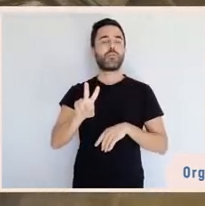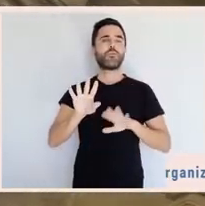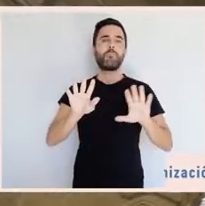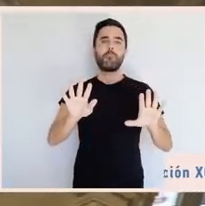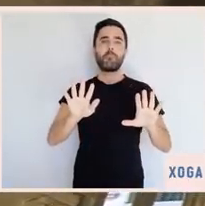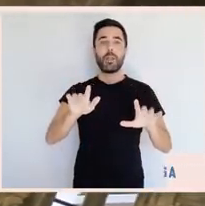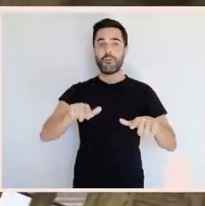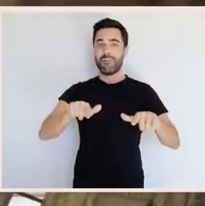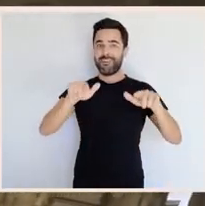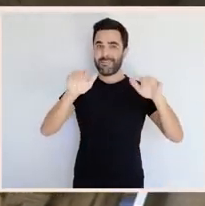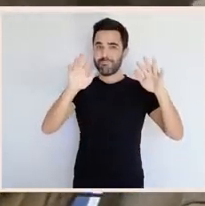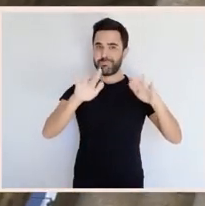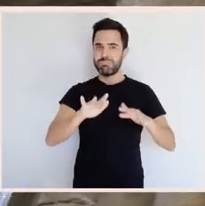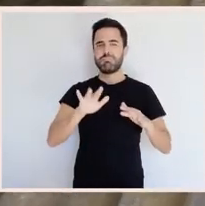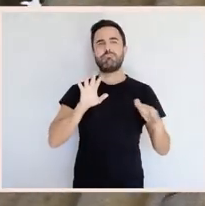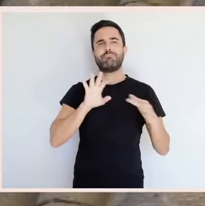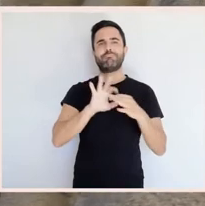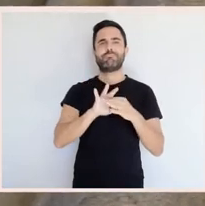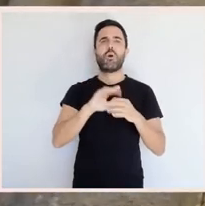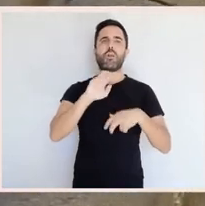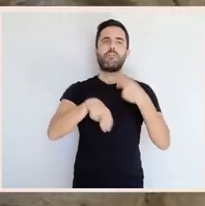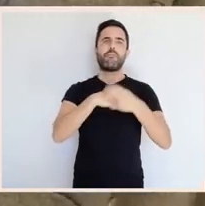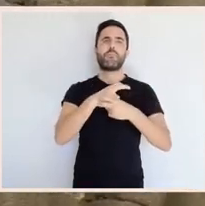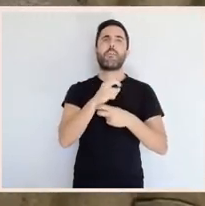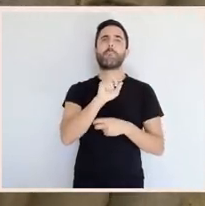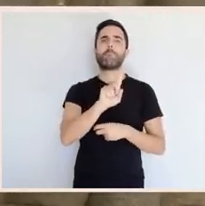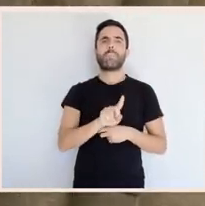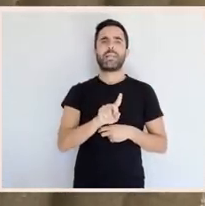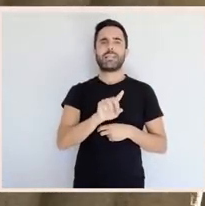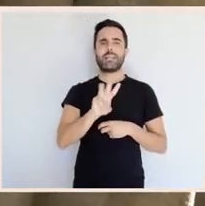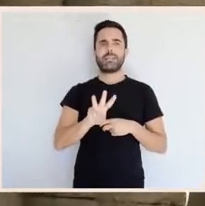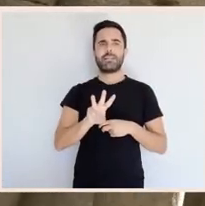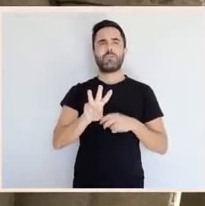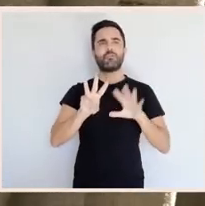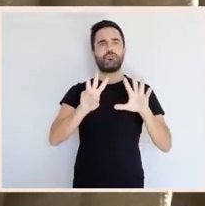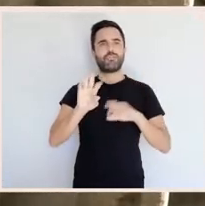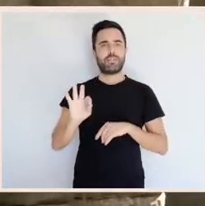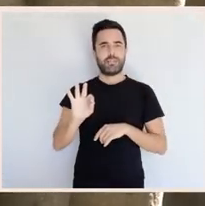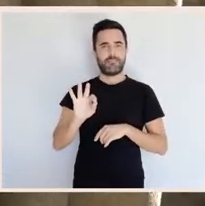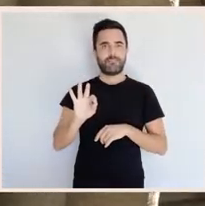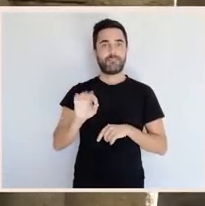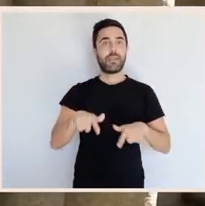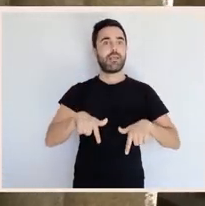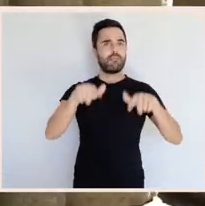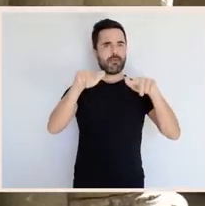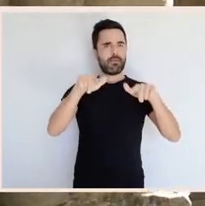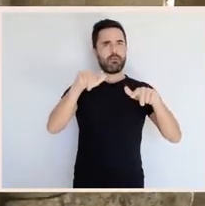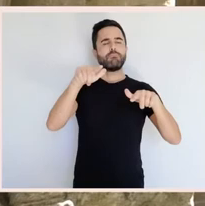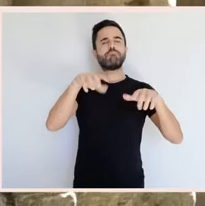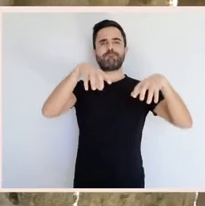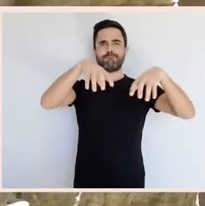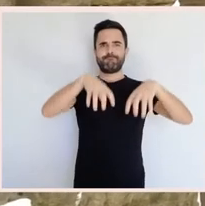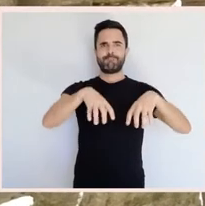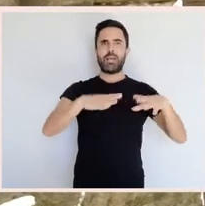de 1380. O edificio contaba cunha igrexa e cun convento, construídos ambos seguindo